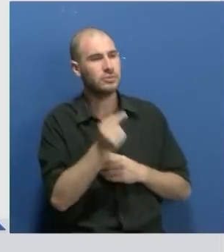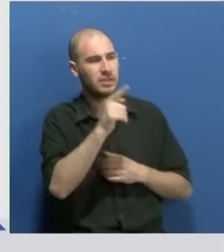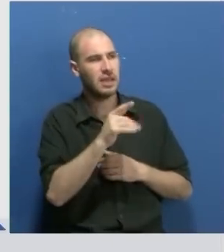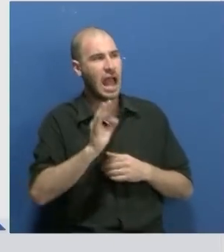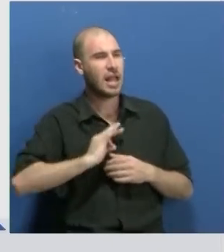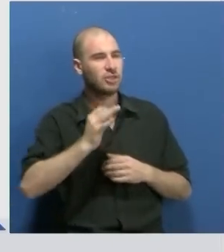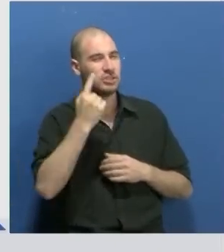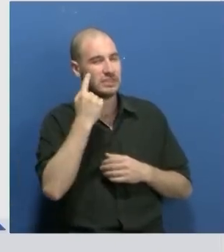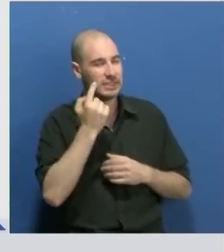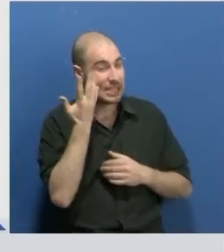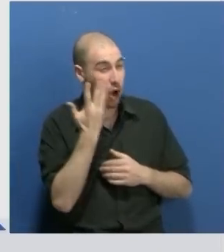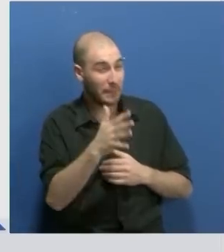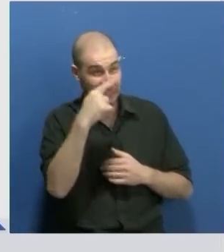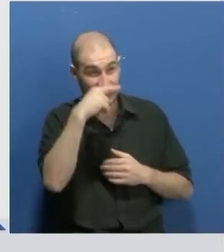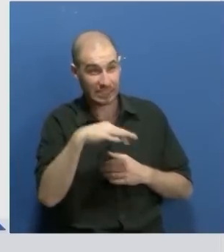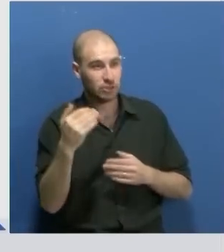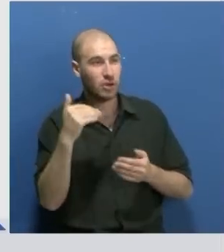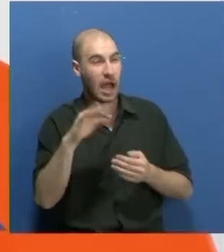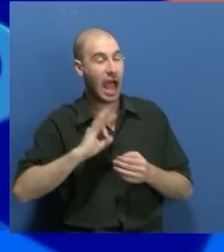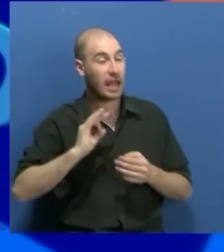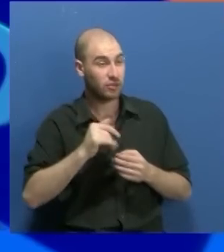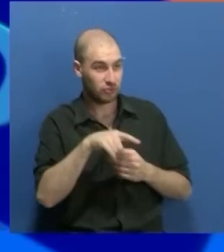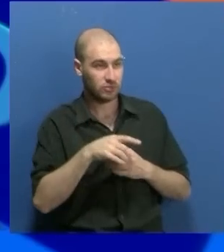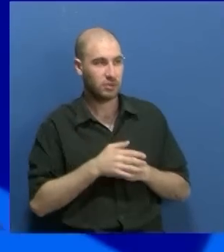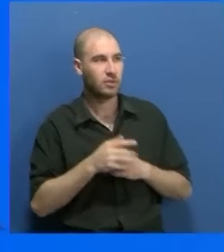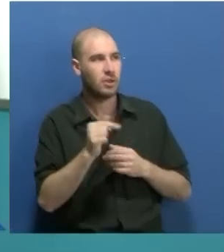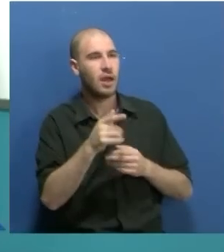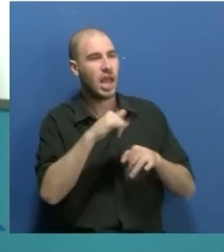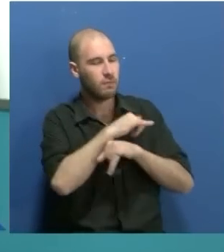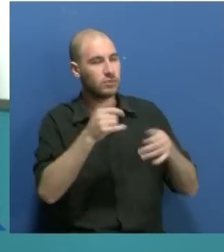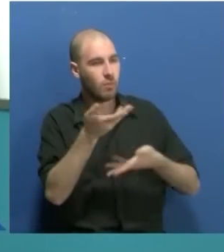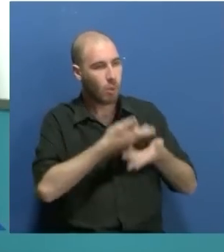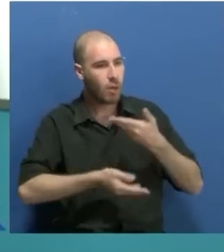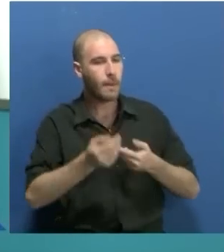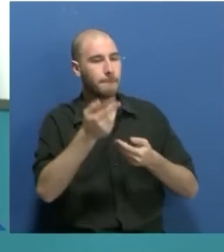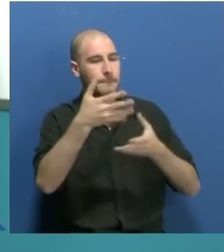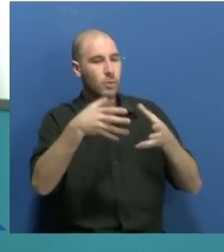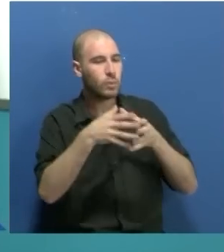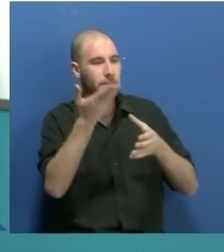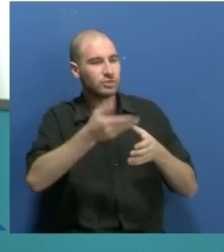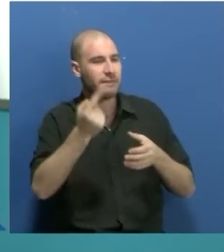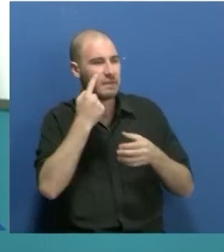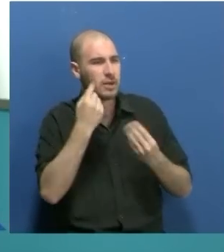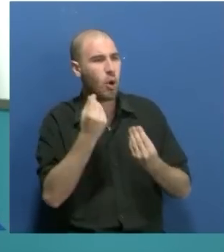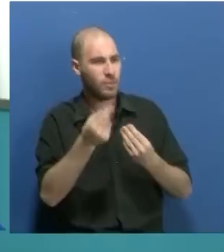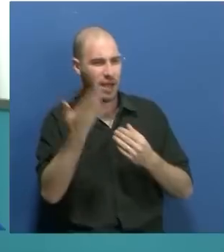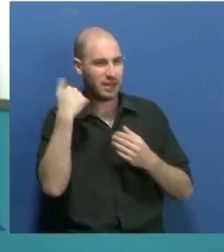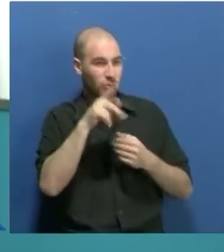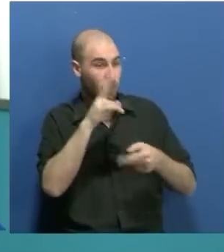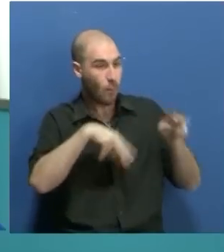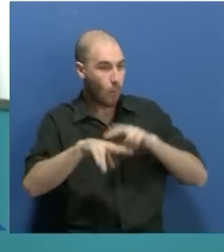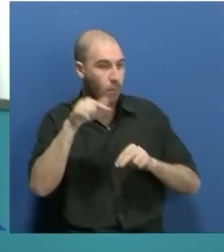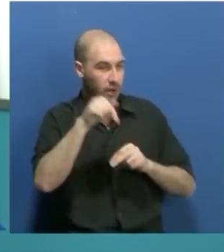de 5.750 años, ya podemos compartir información de cómo vivían, qué es lo que están buscando